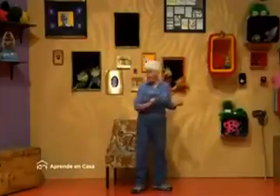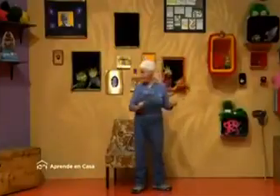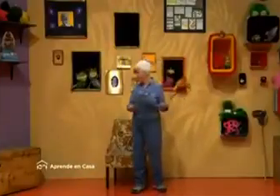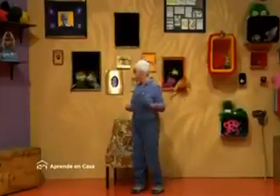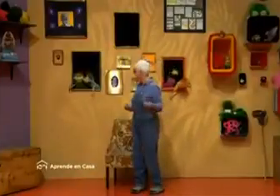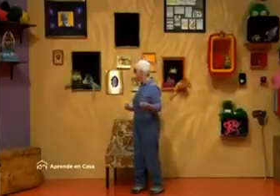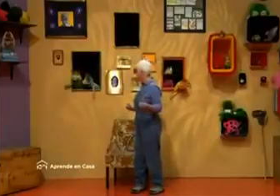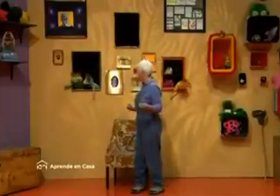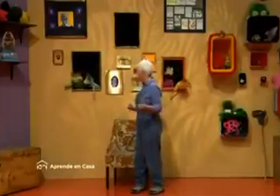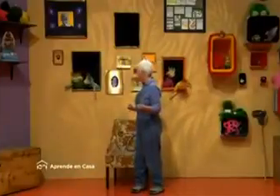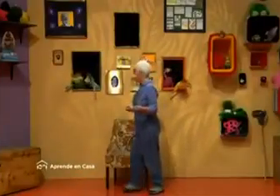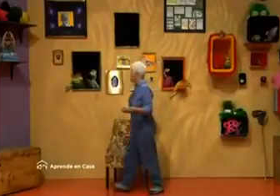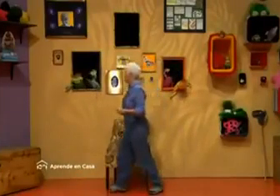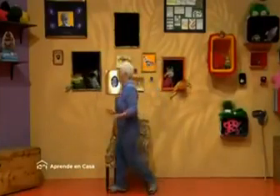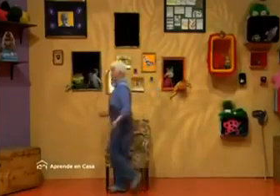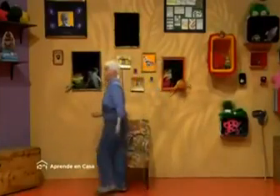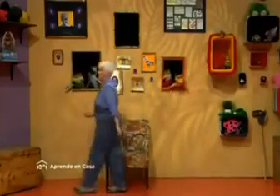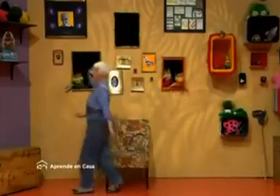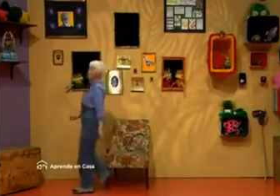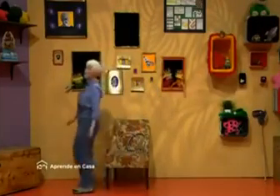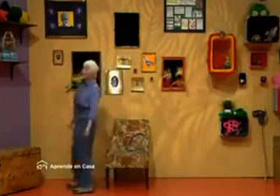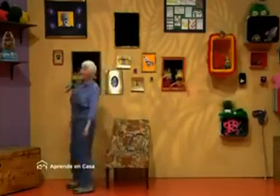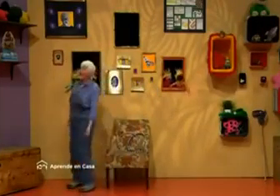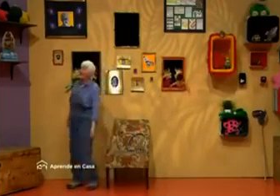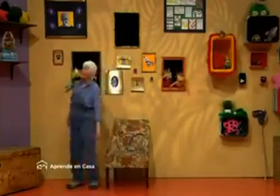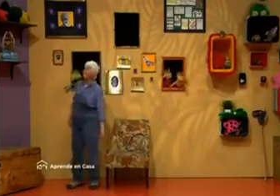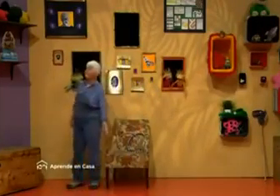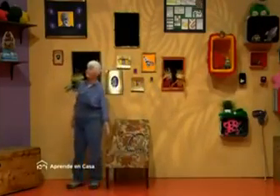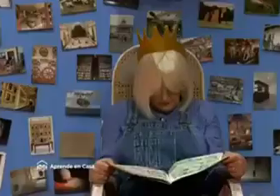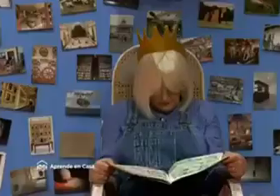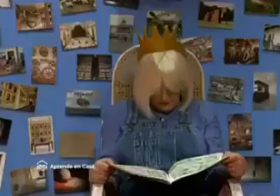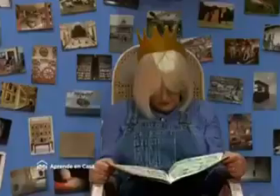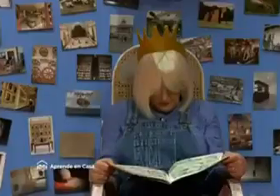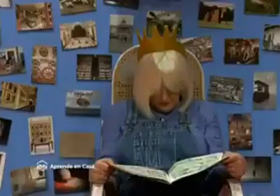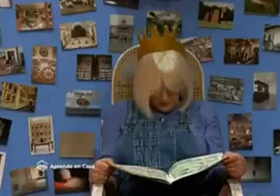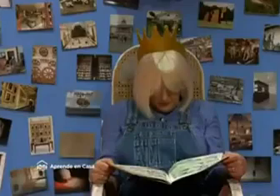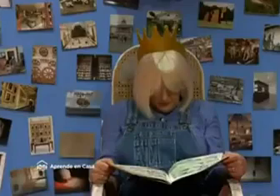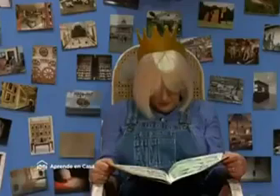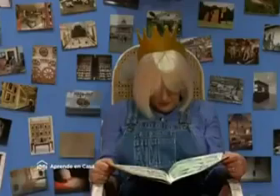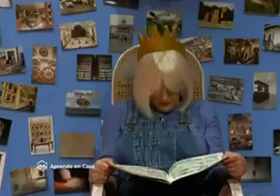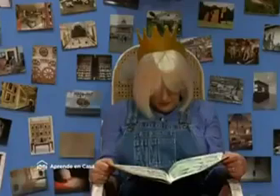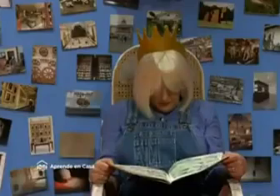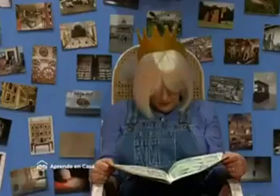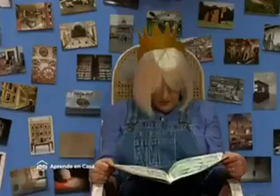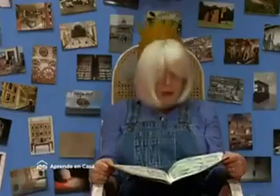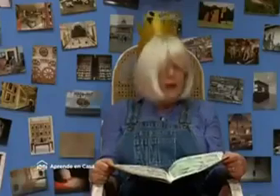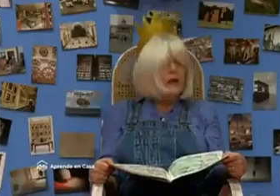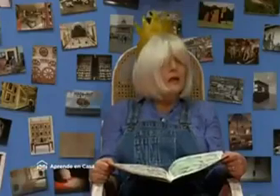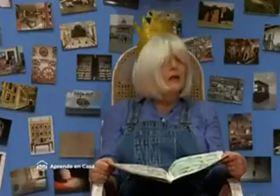¡Príncipe Meunet! ¡Meunet! ¡Meunet! ¡Meunet! ¡Meunet! ¡Meunet! ¡Meunet!